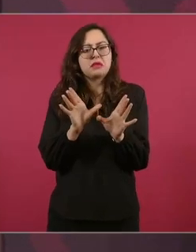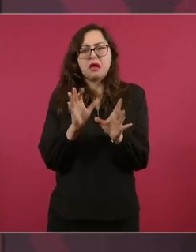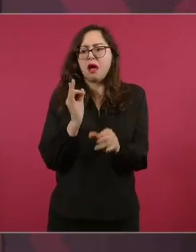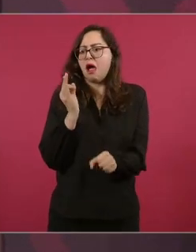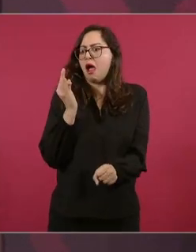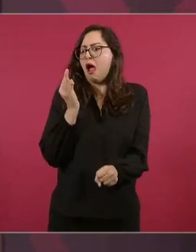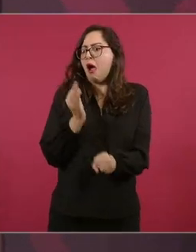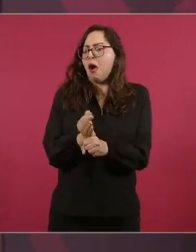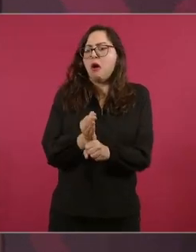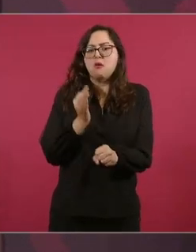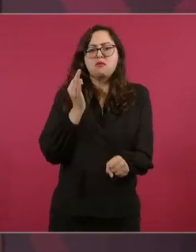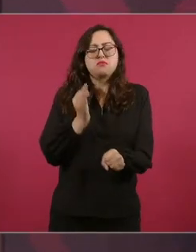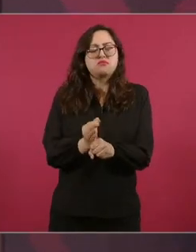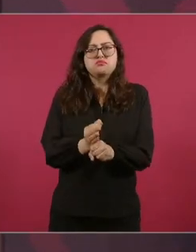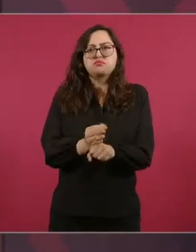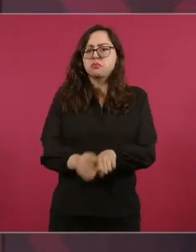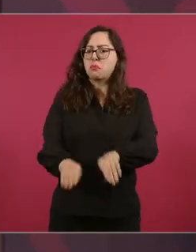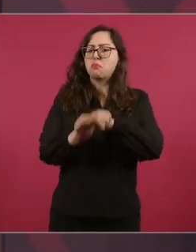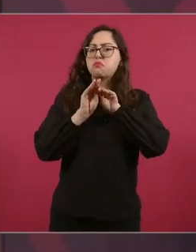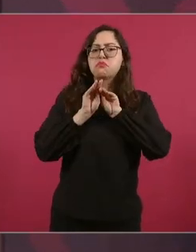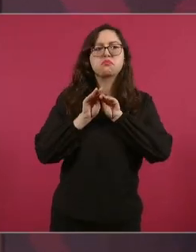le interesa